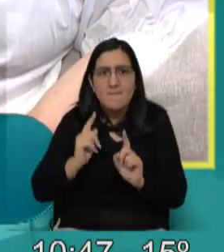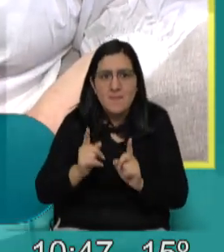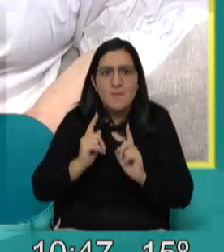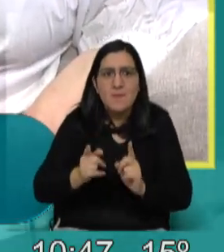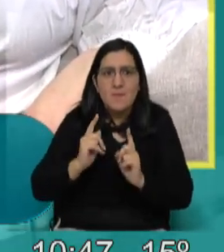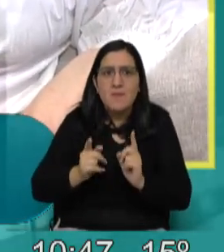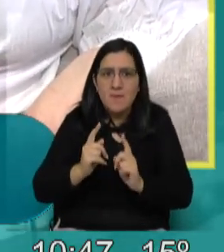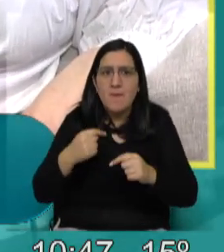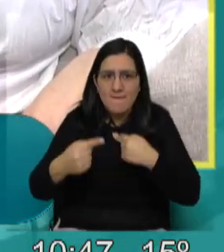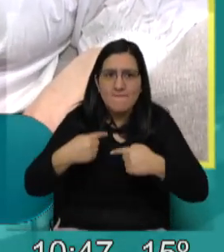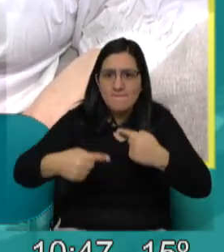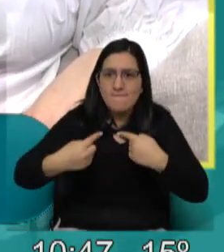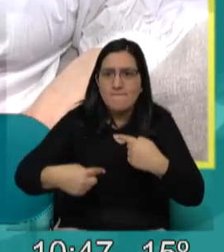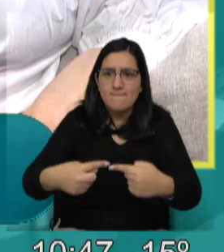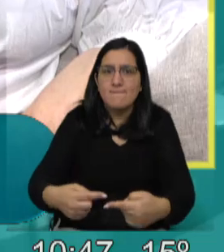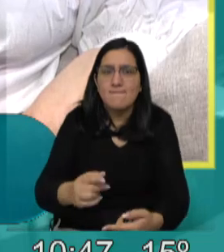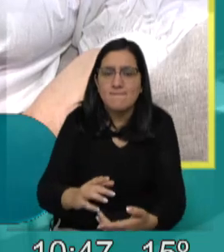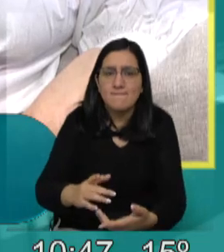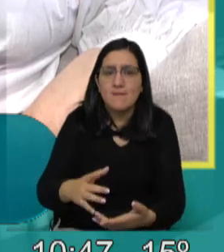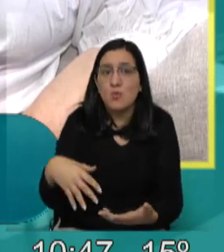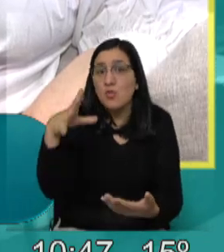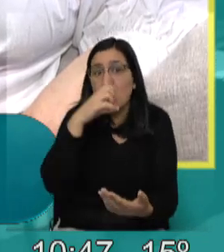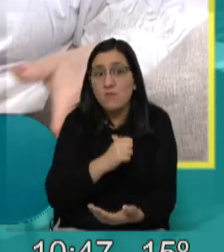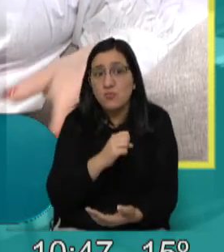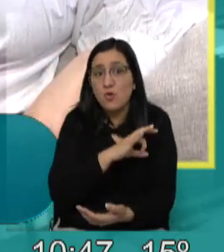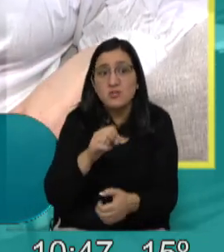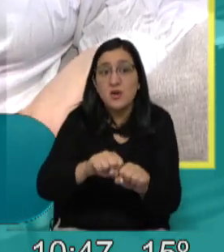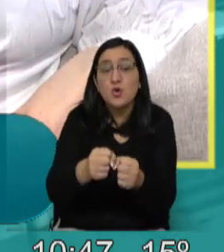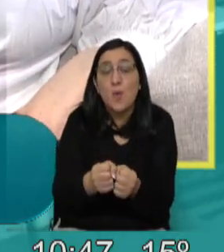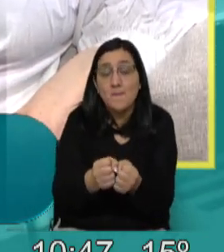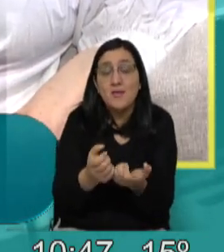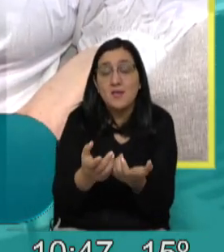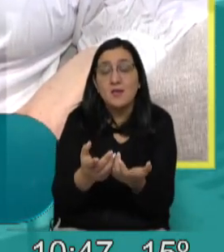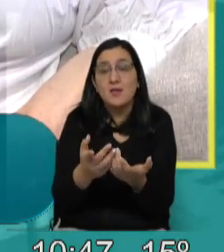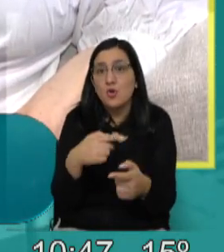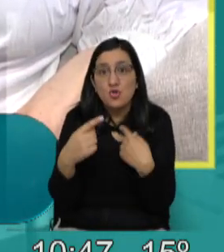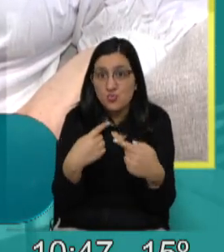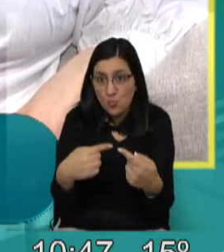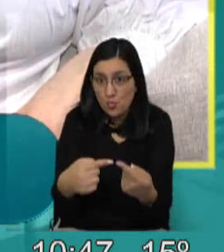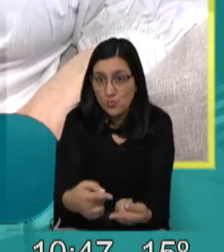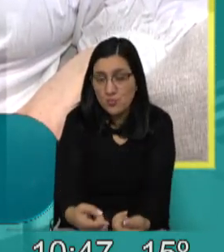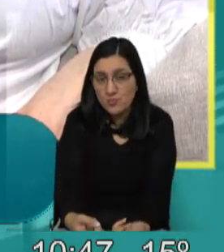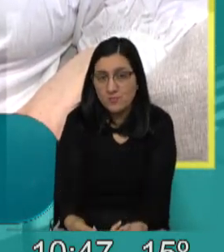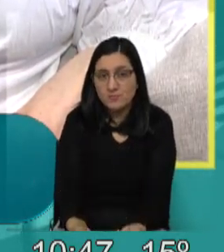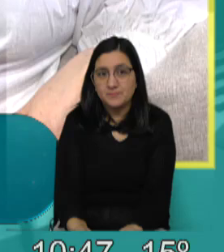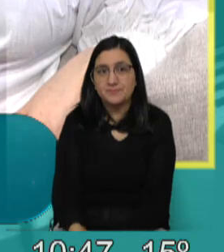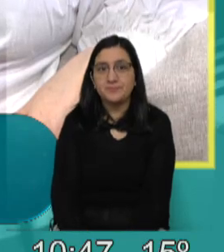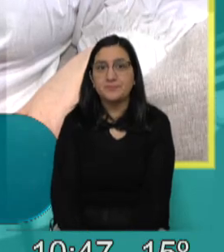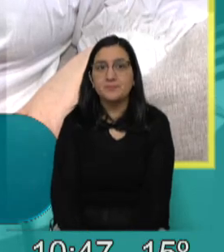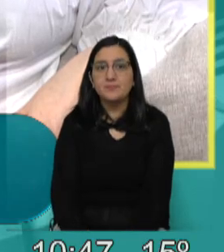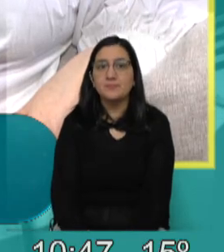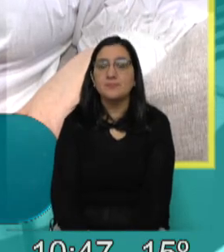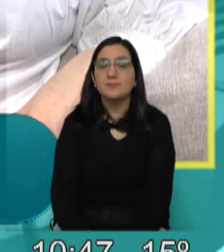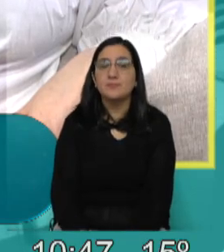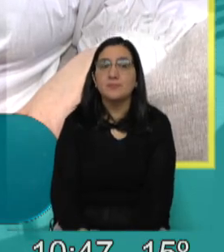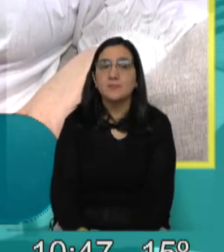nuevo, le doy, y hasta que no me aburre o se rompió, no, es como raro, no equilibrio bien, ¿viste? No